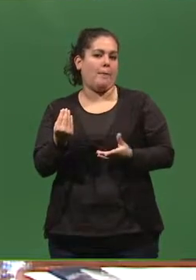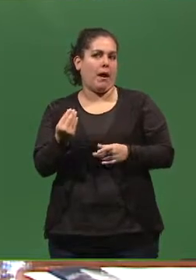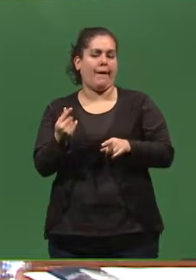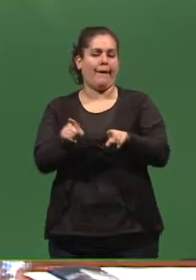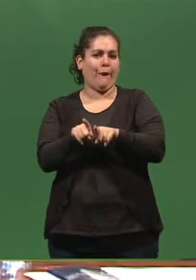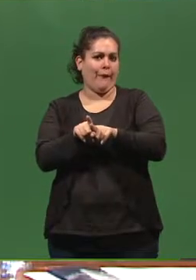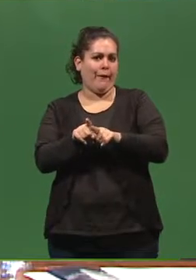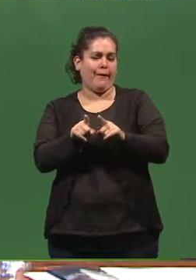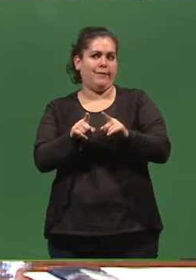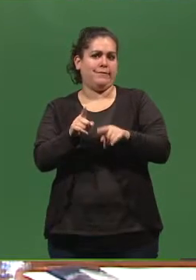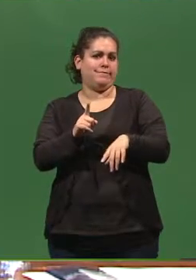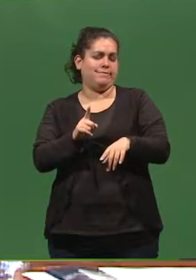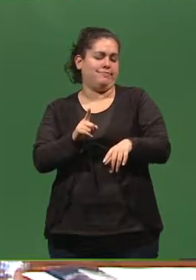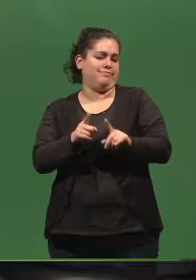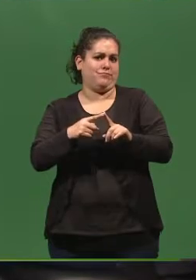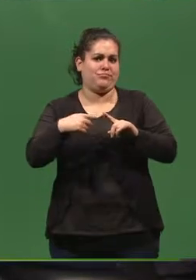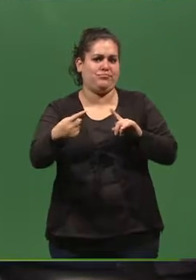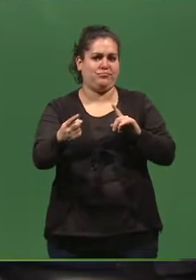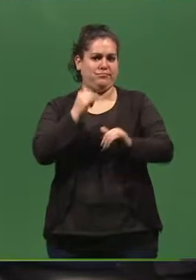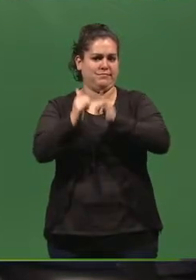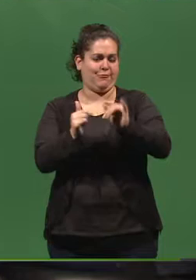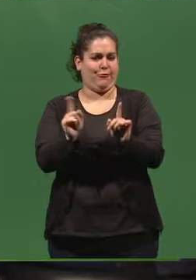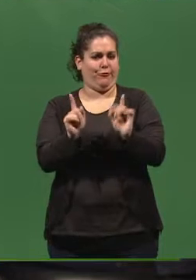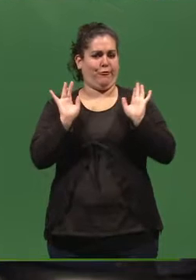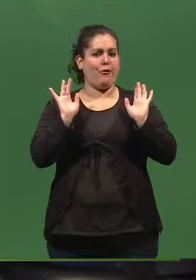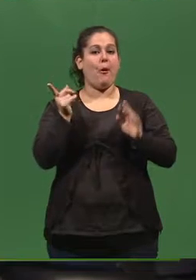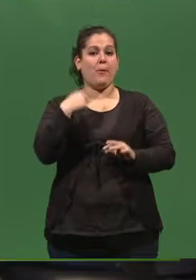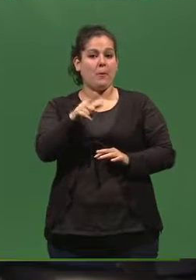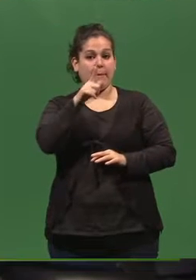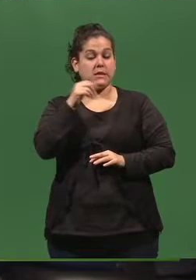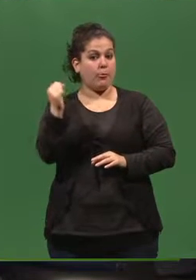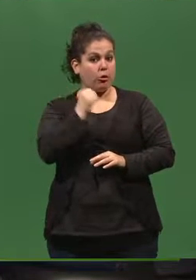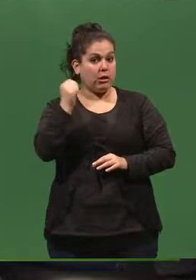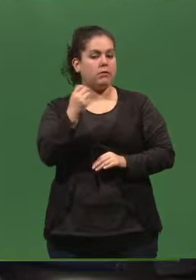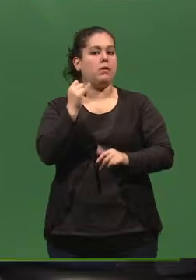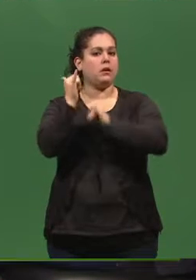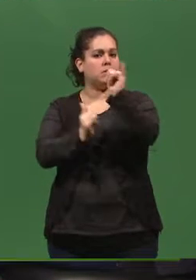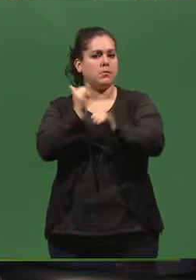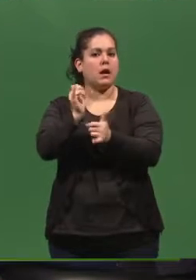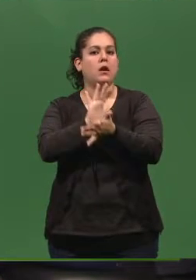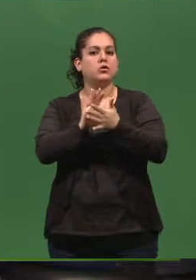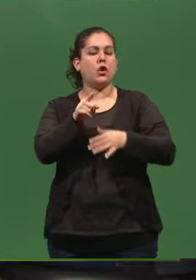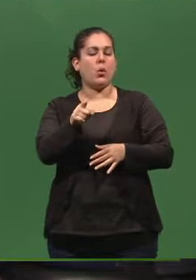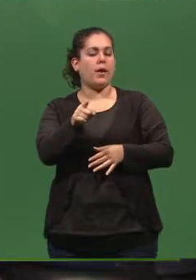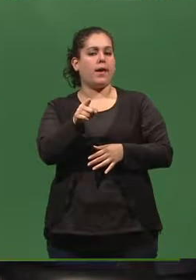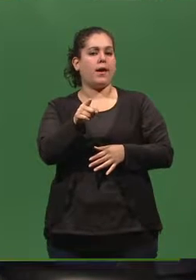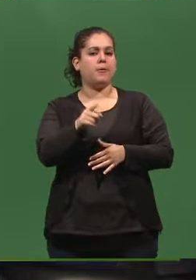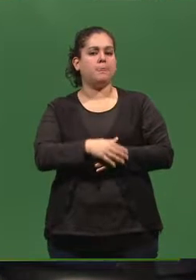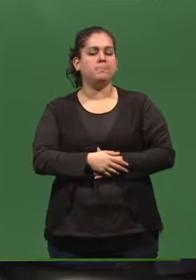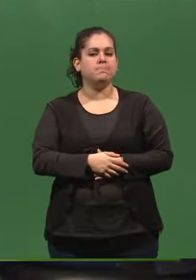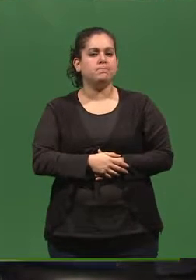no tomarme todo el tiempo, digamos, para explicarlo, pero me parece importante resaltar la cuestión del